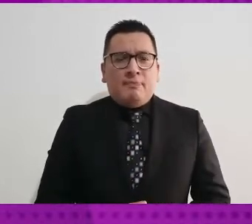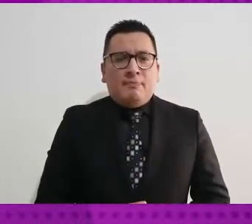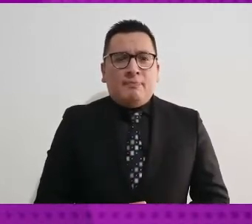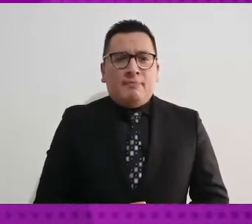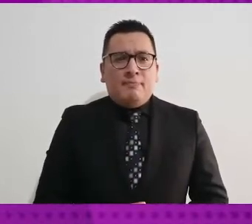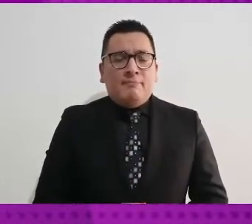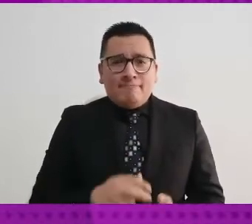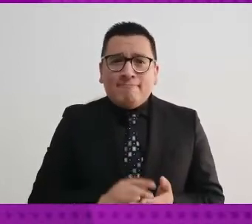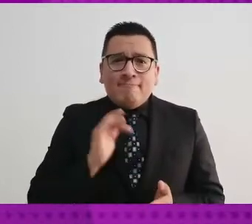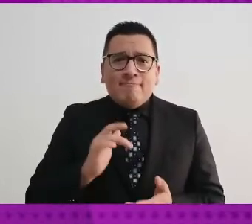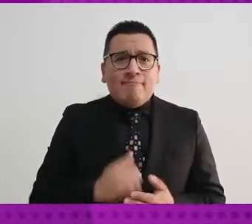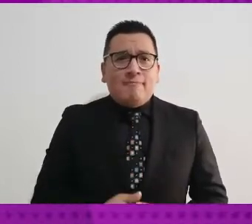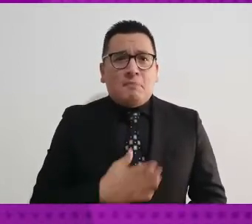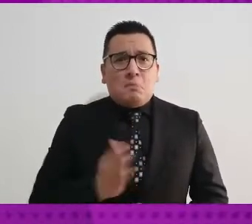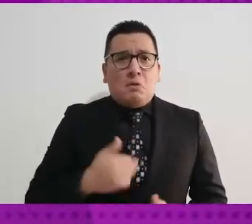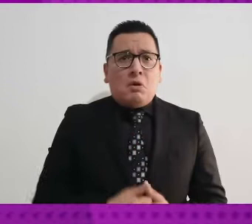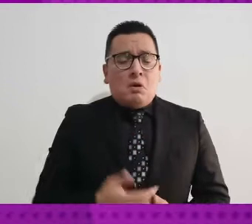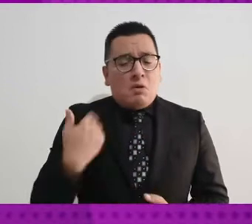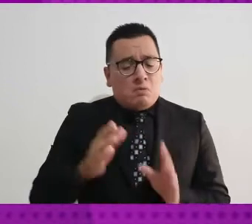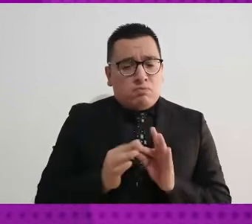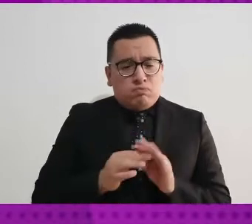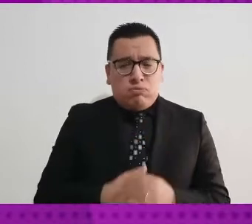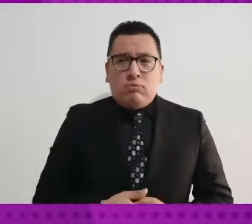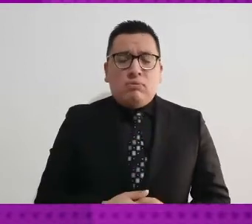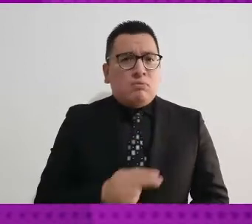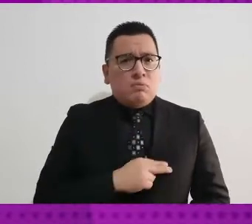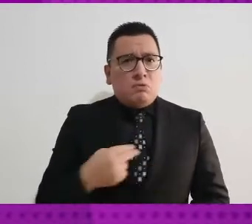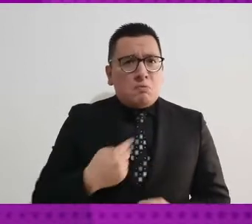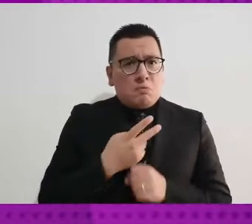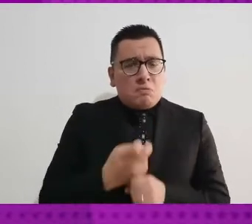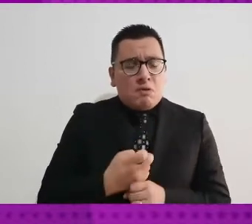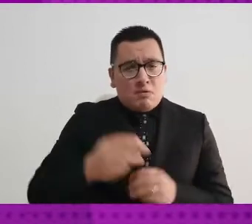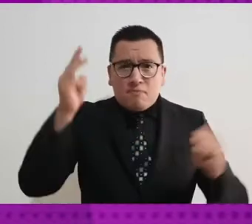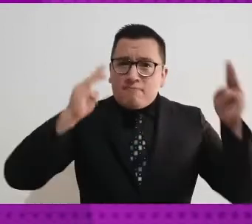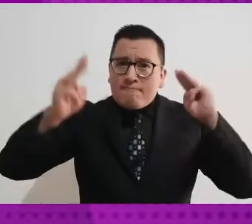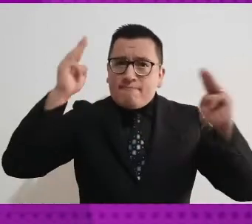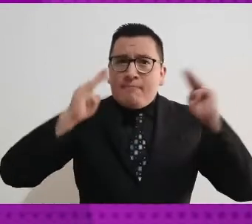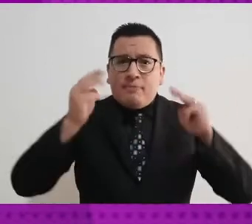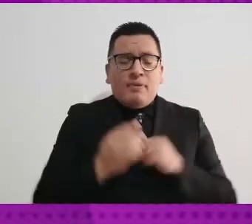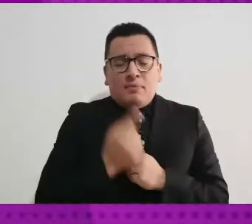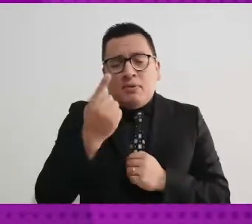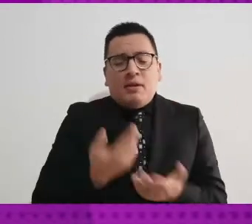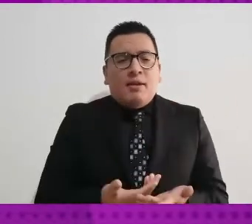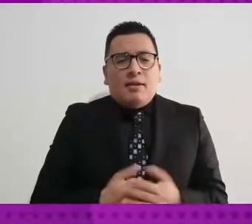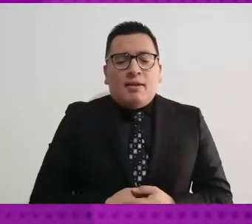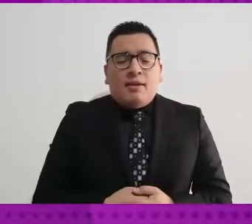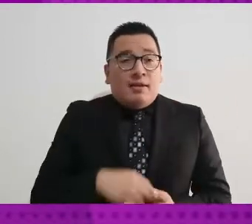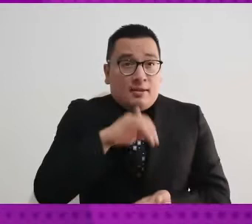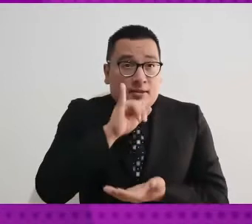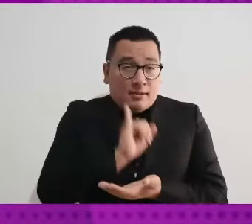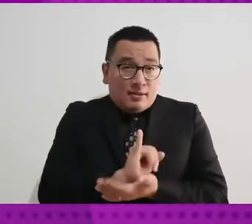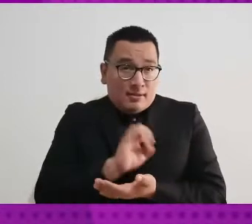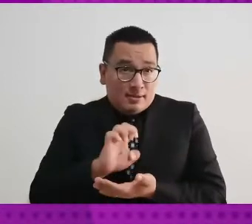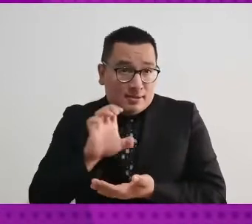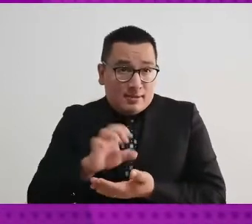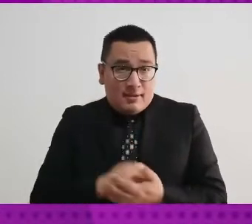un ratito. Gracias. Y bueno, como les decíamos, les vamos a invitar al museo y es que precisamente el Instituto